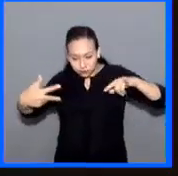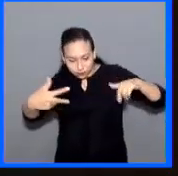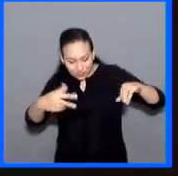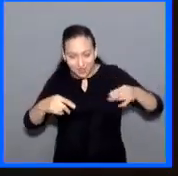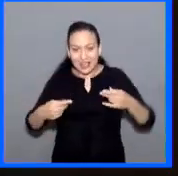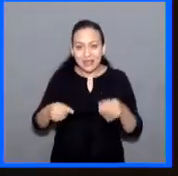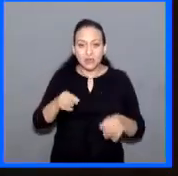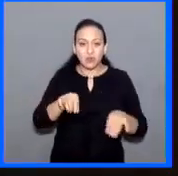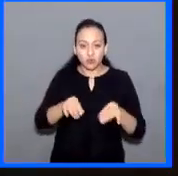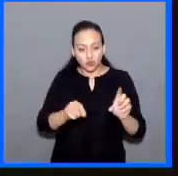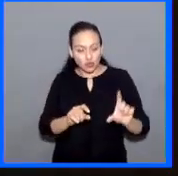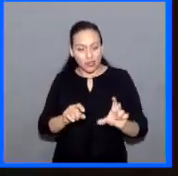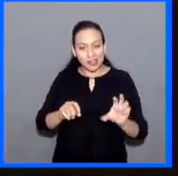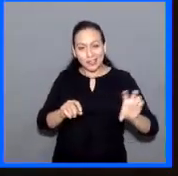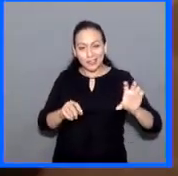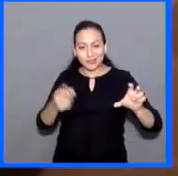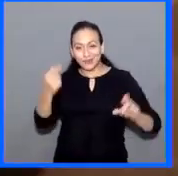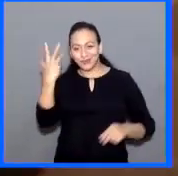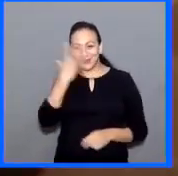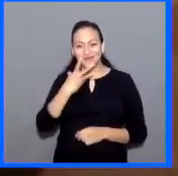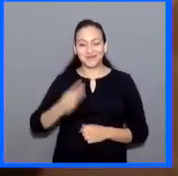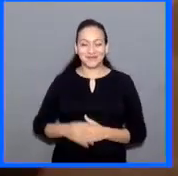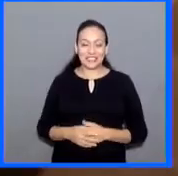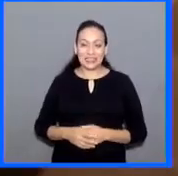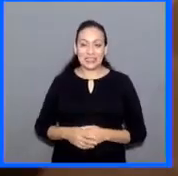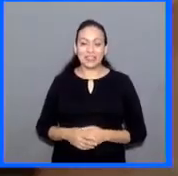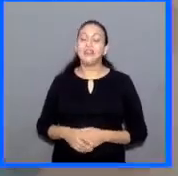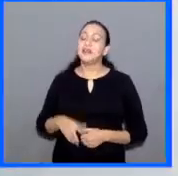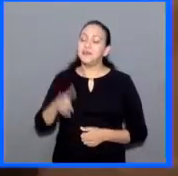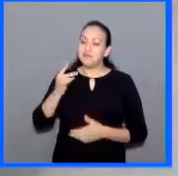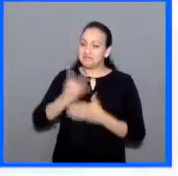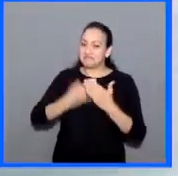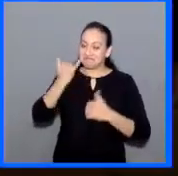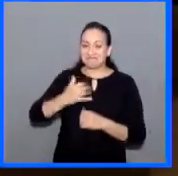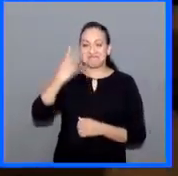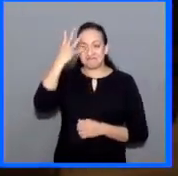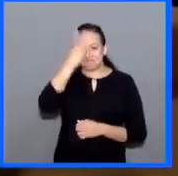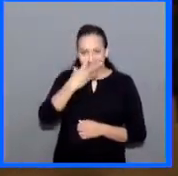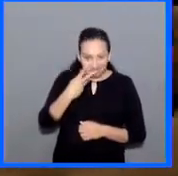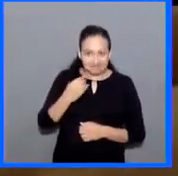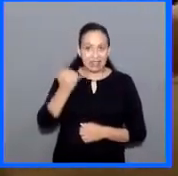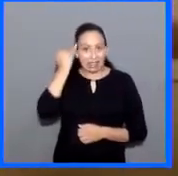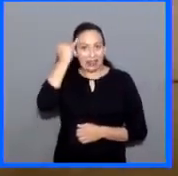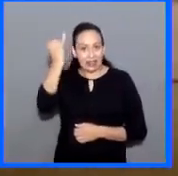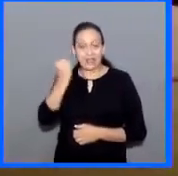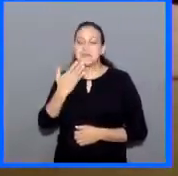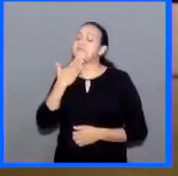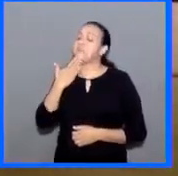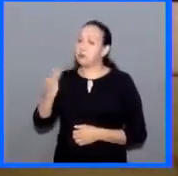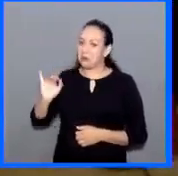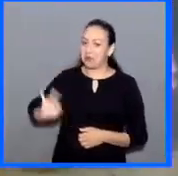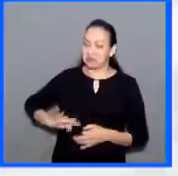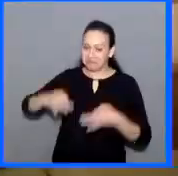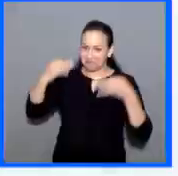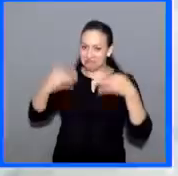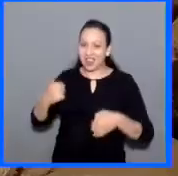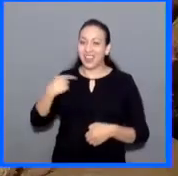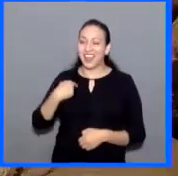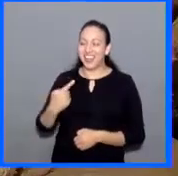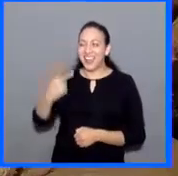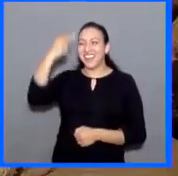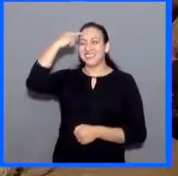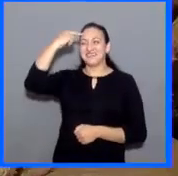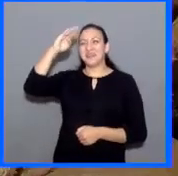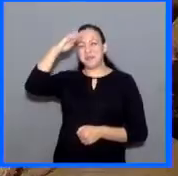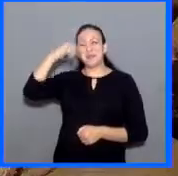Siento que es un proyecto pues muy bonito y el que le metieron mucho esfuerzo, y cuando yo la vi, pues siento que me inspiró a que en algún momento